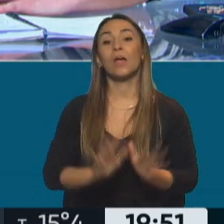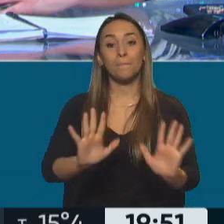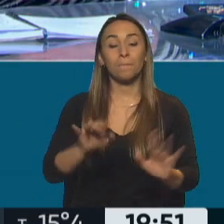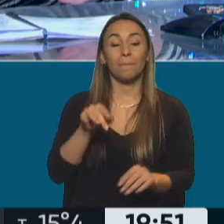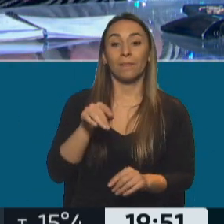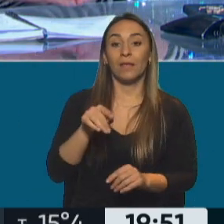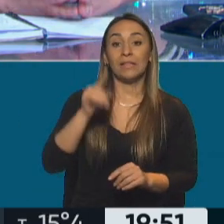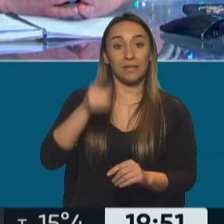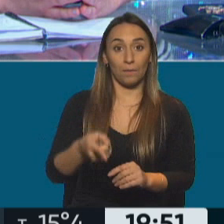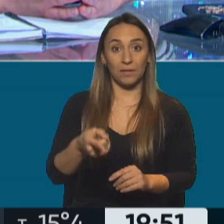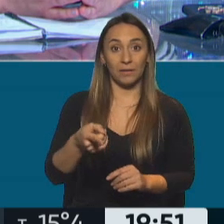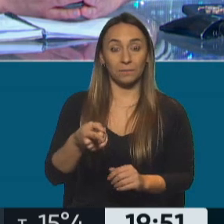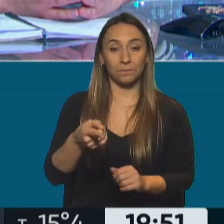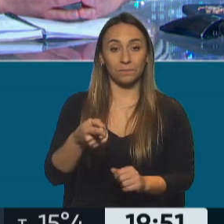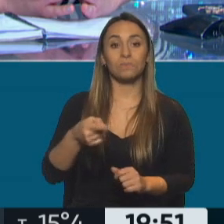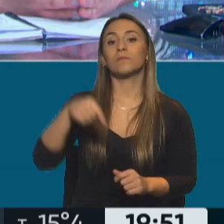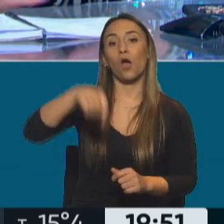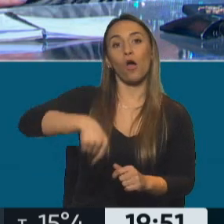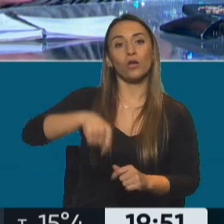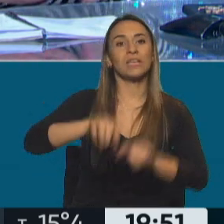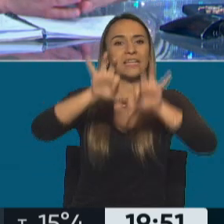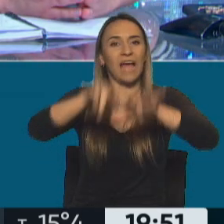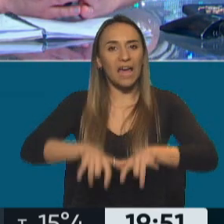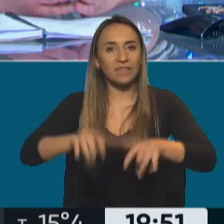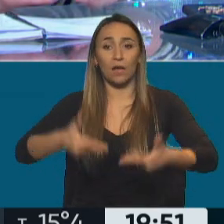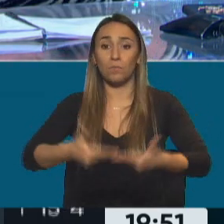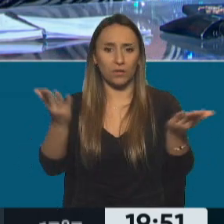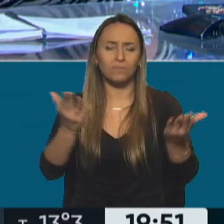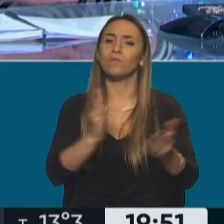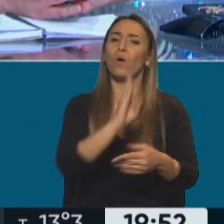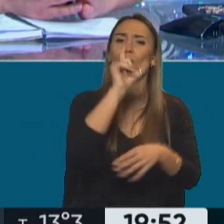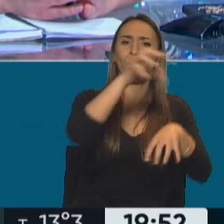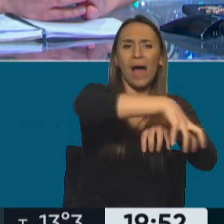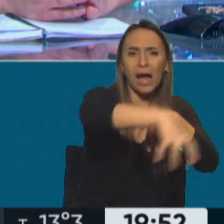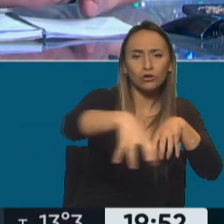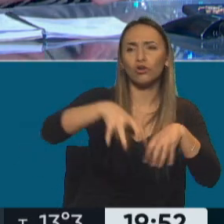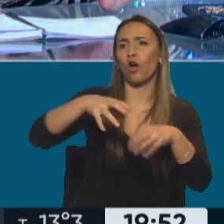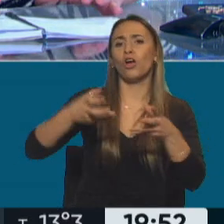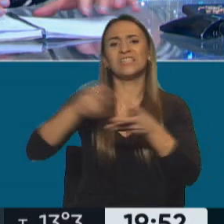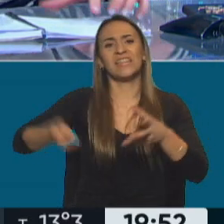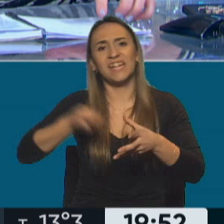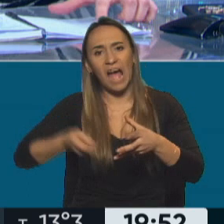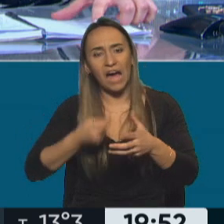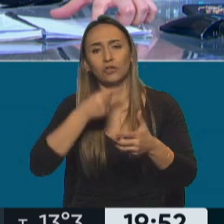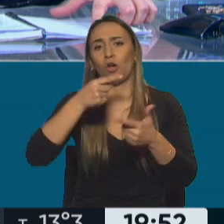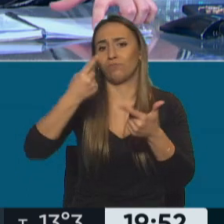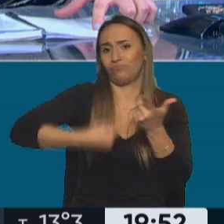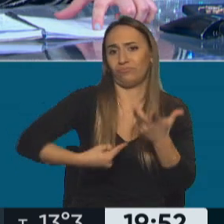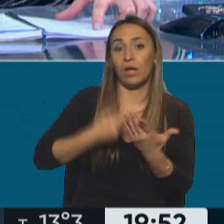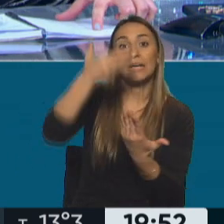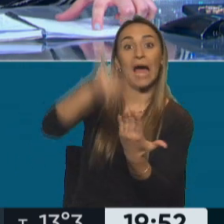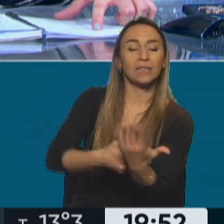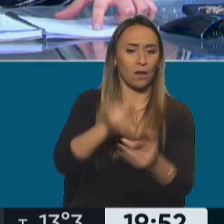sumar también que se publicó hoy una carta que firmaron entidades bancarias, sindicalistas y demás, bajo el nombre